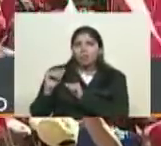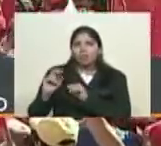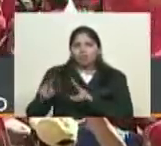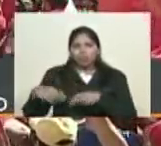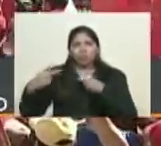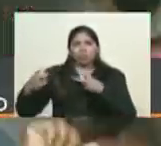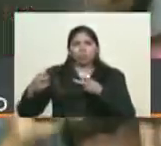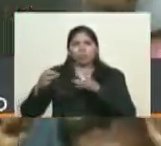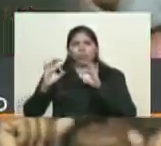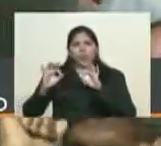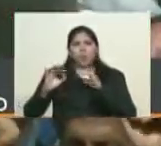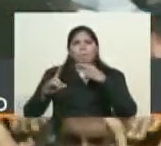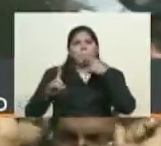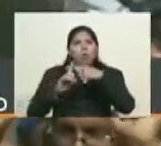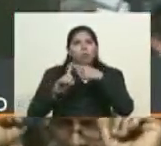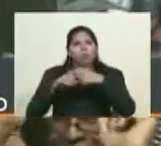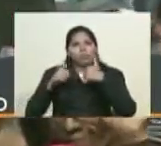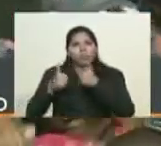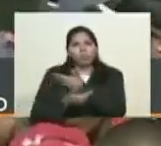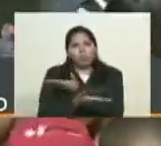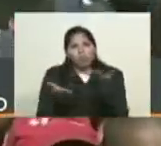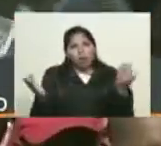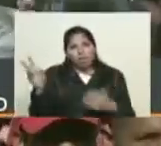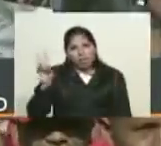Sí se puede, Venezuela.